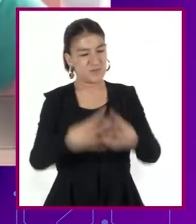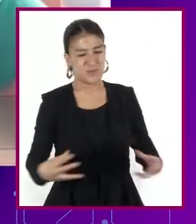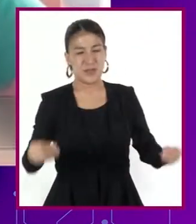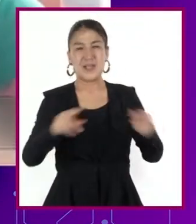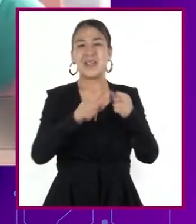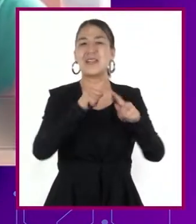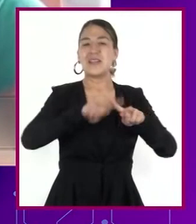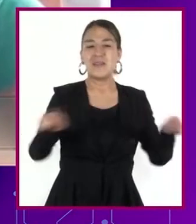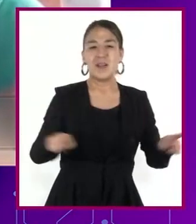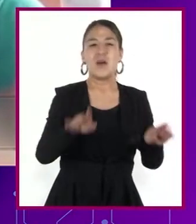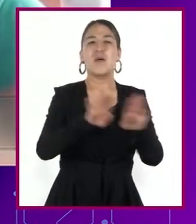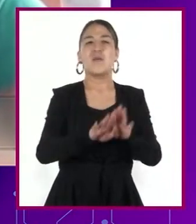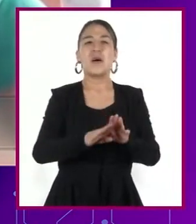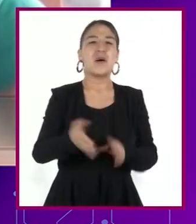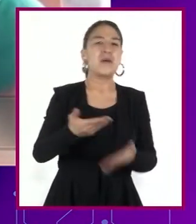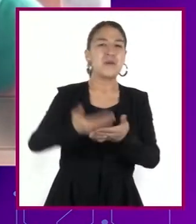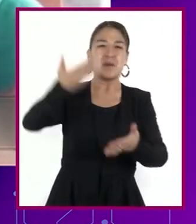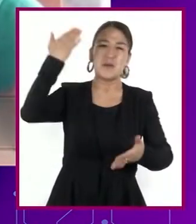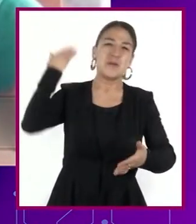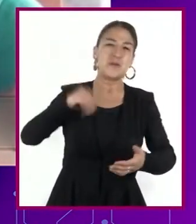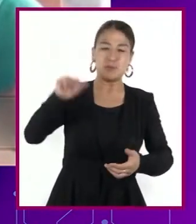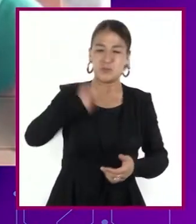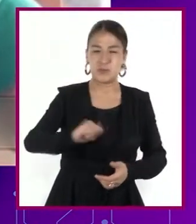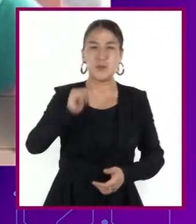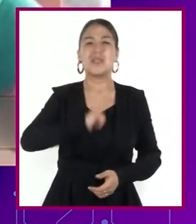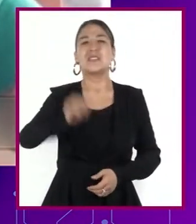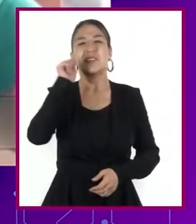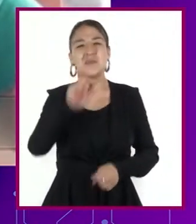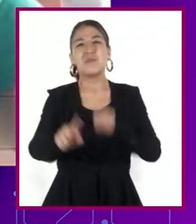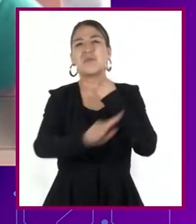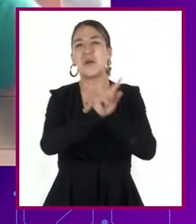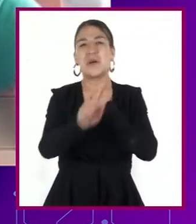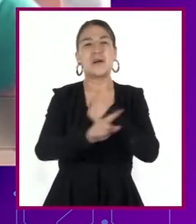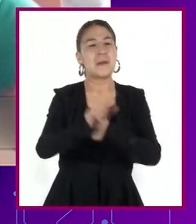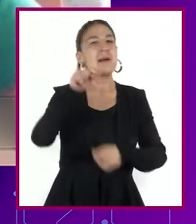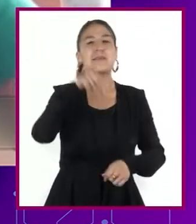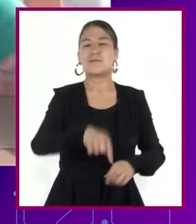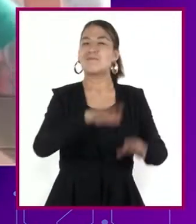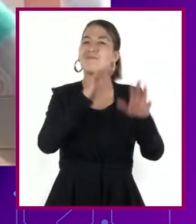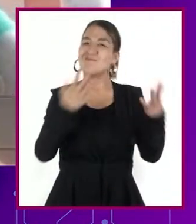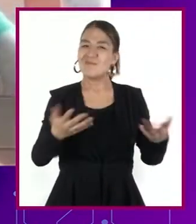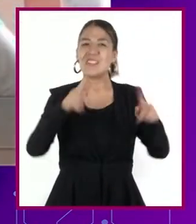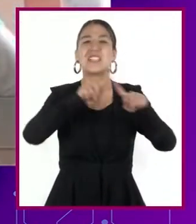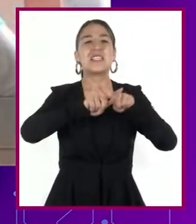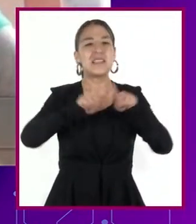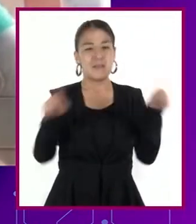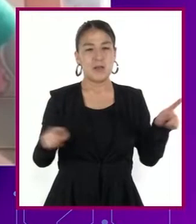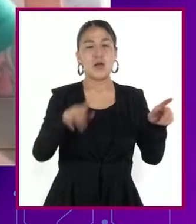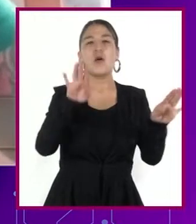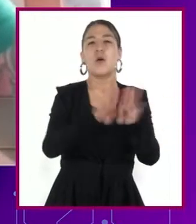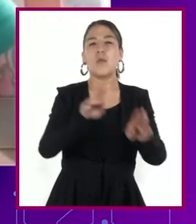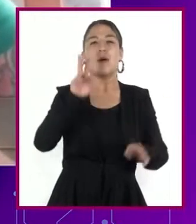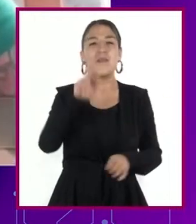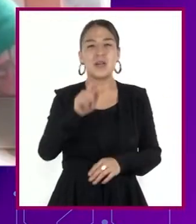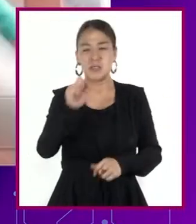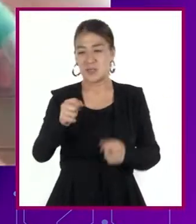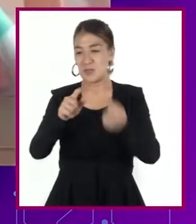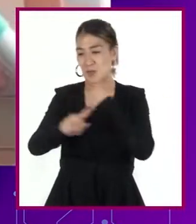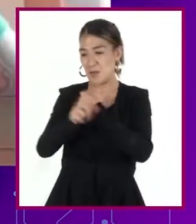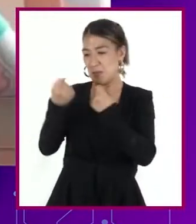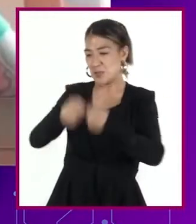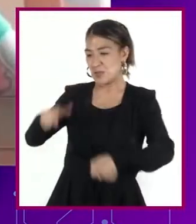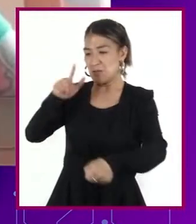lo que ha sido tradicionalmente enseñado desde nuestras casas. Entonces, veíamos que existen conflictos sociales